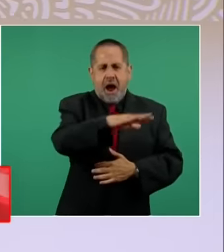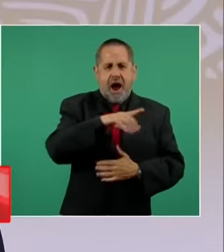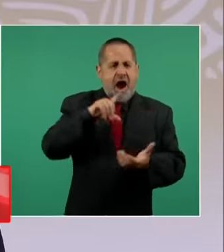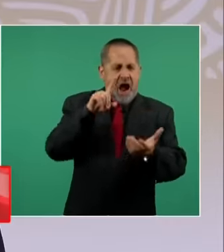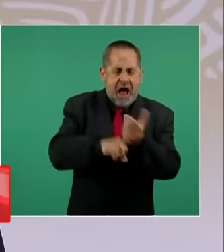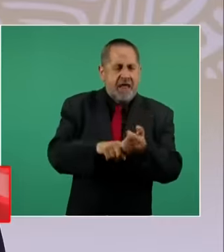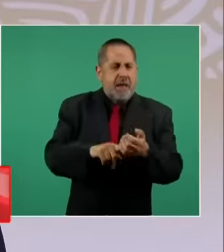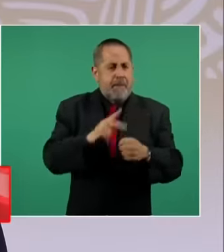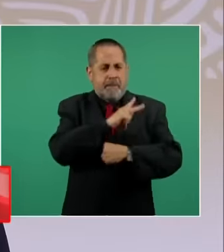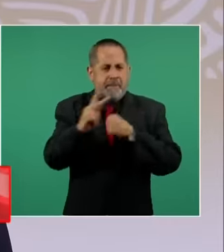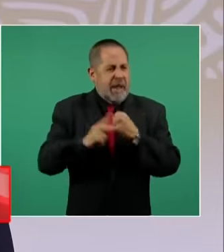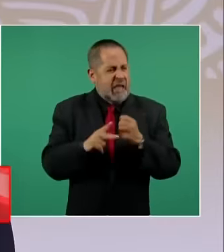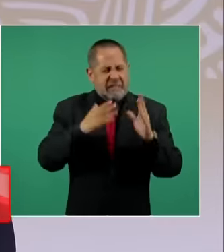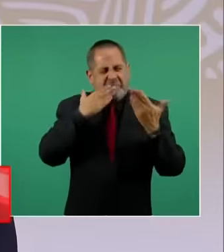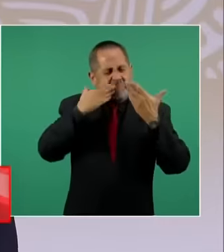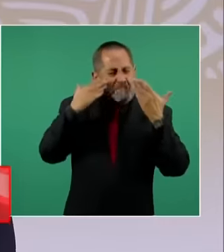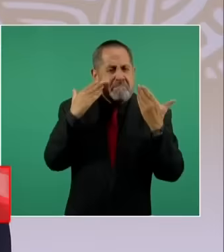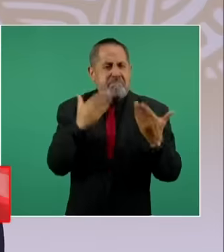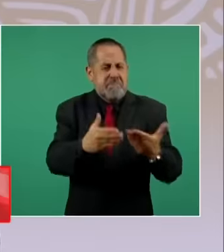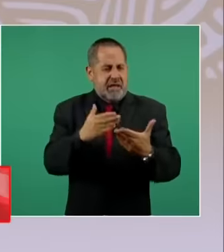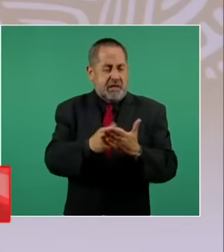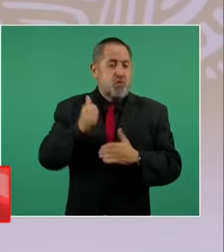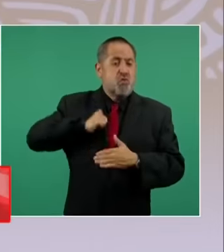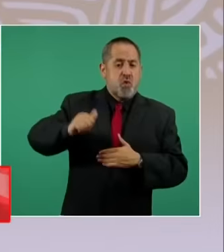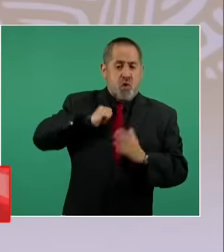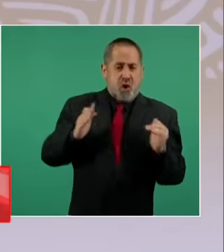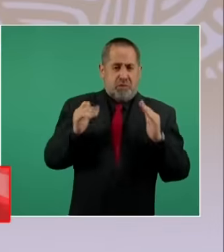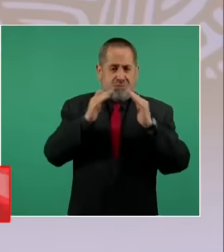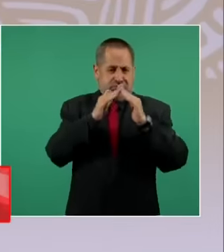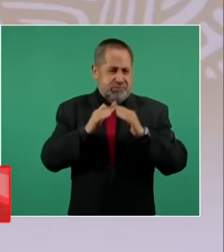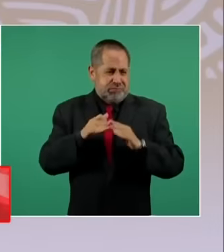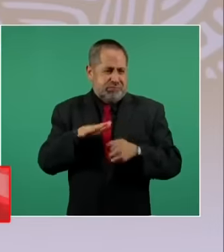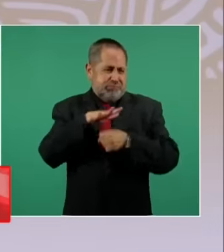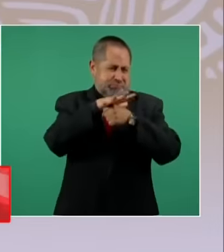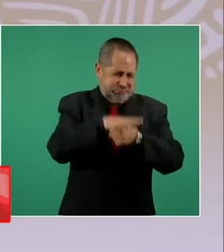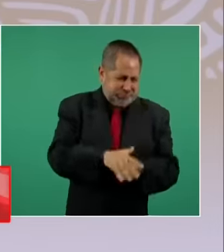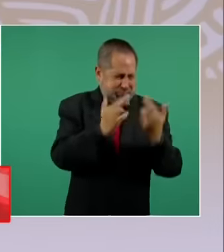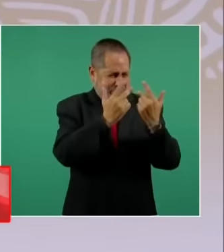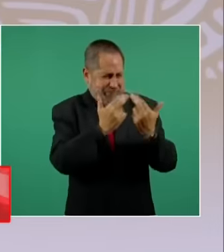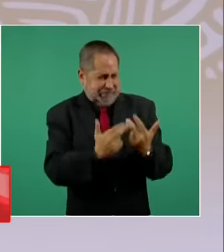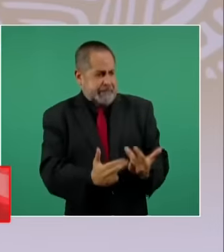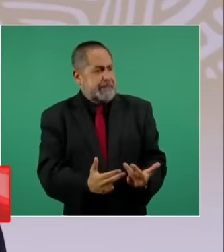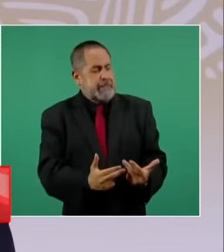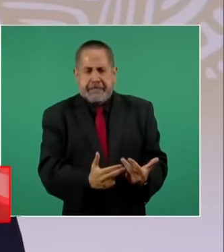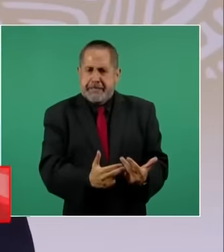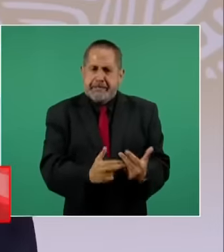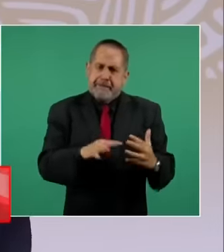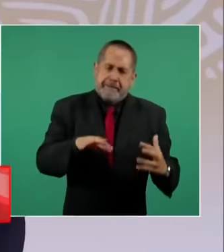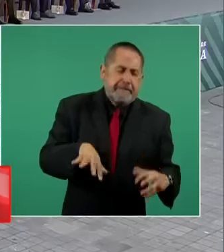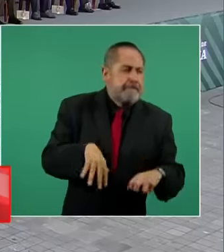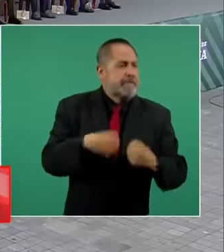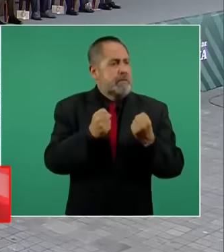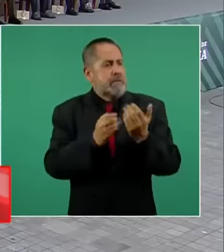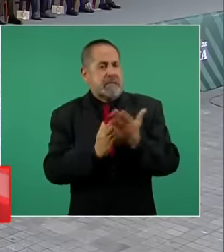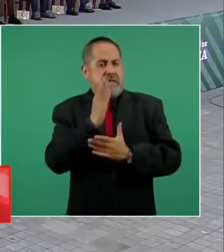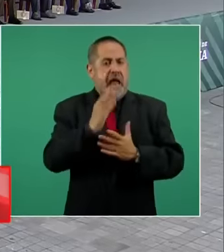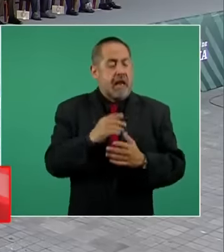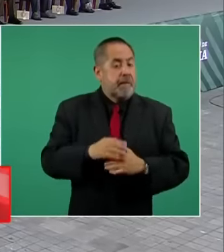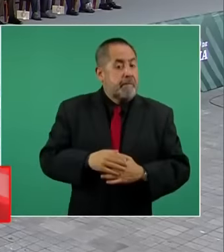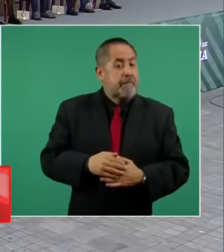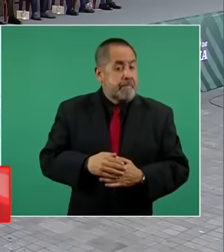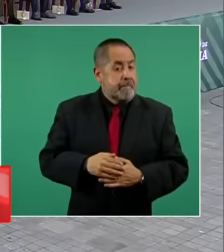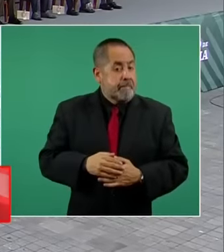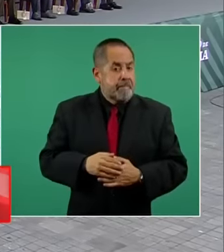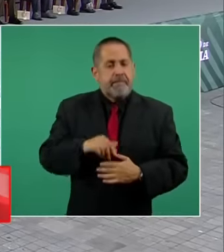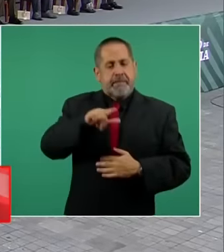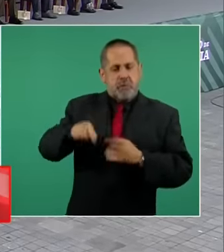propio metal las civilizaciones que se echaron sobre él para destruirlo. Más adelante,